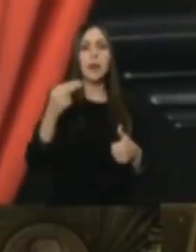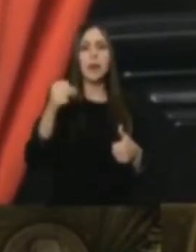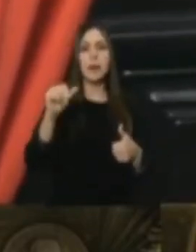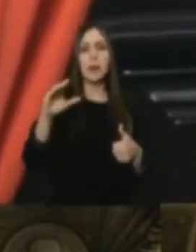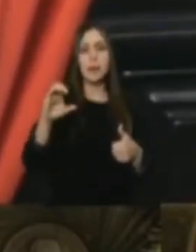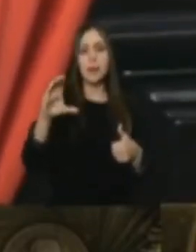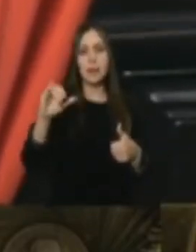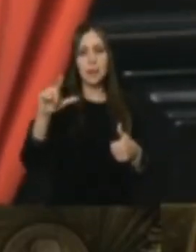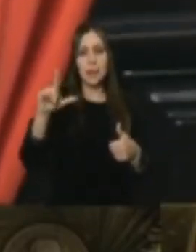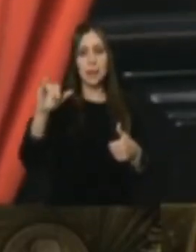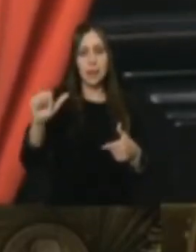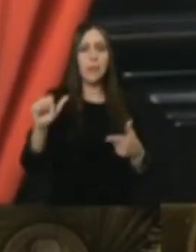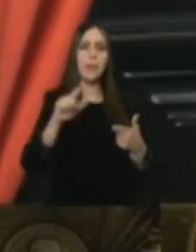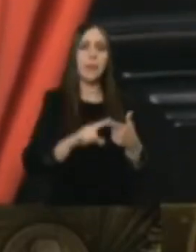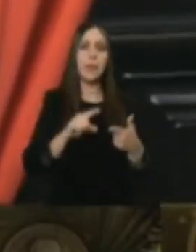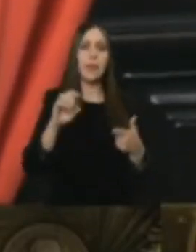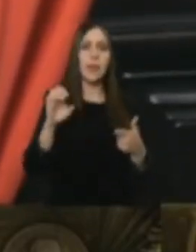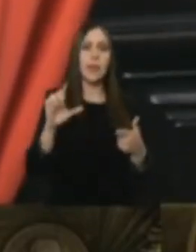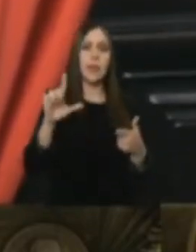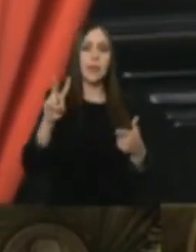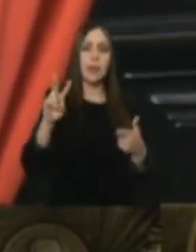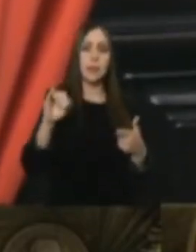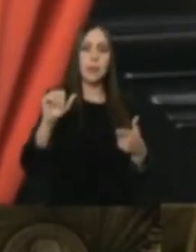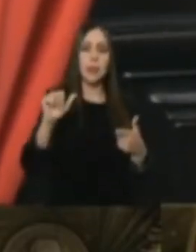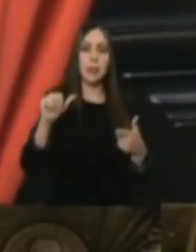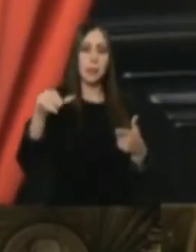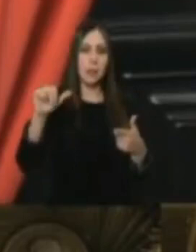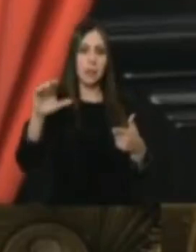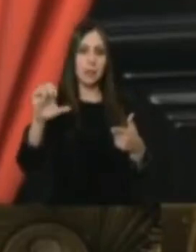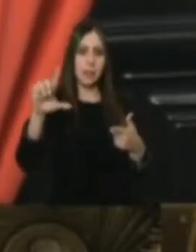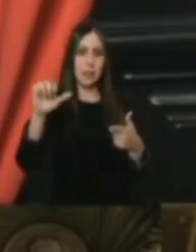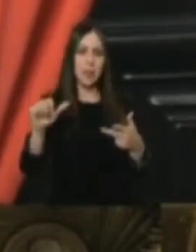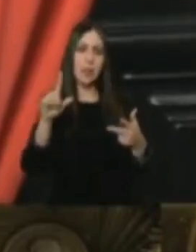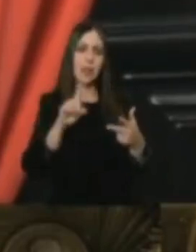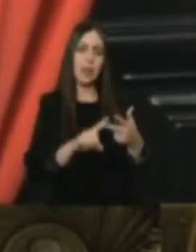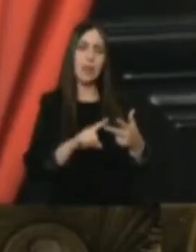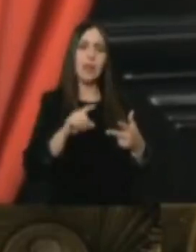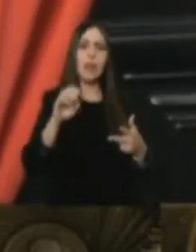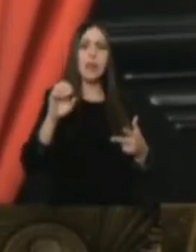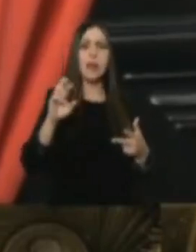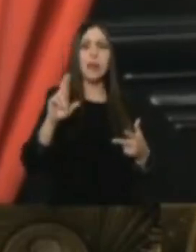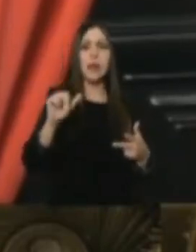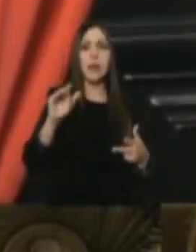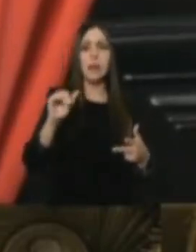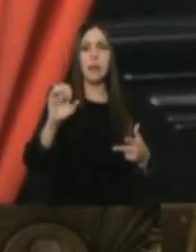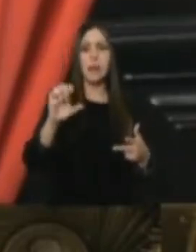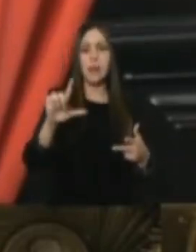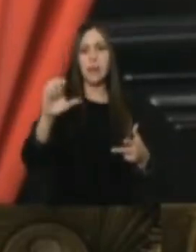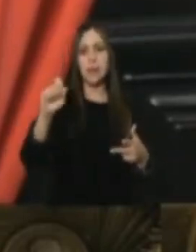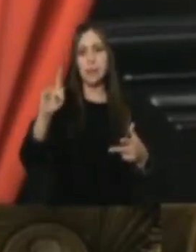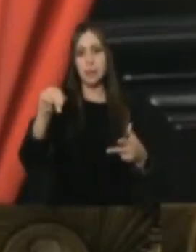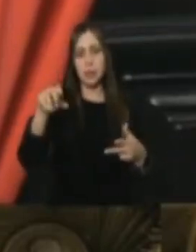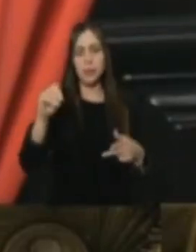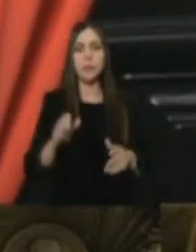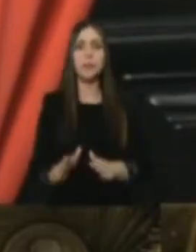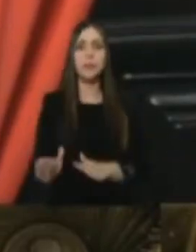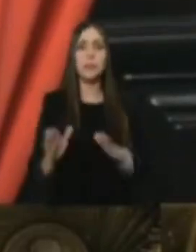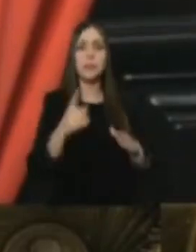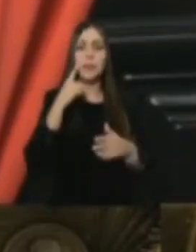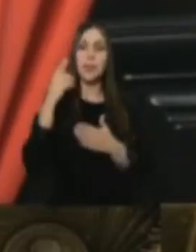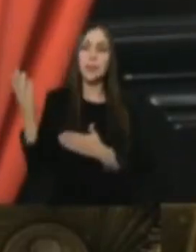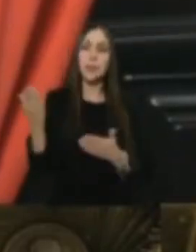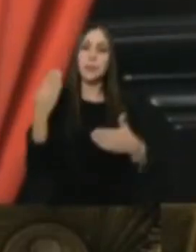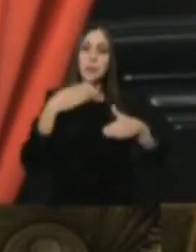la senadora Elvia Marcela Mora Arellano y el senador Rafael Espino de la Peña. Para recibir al